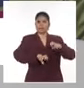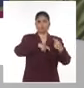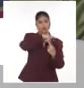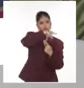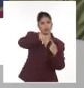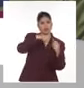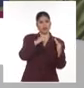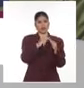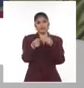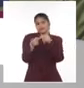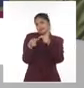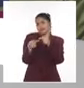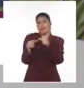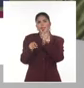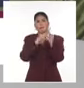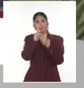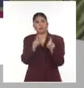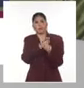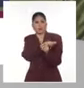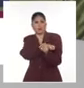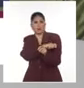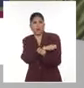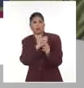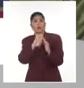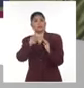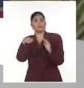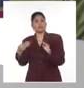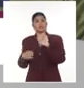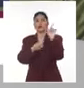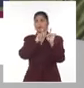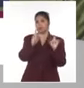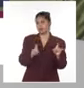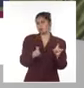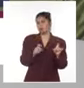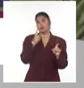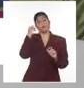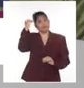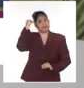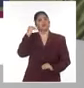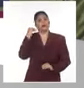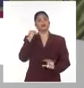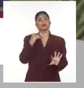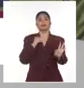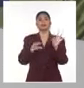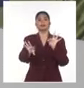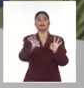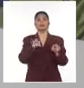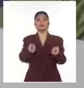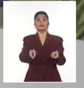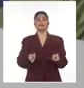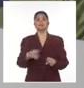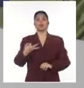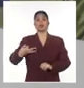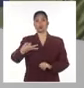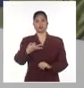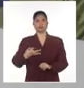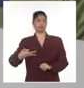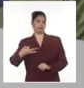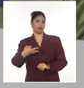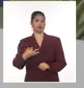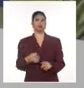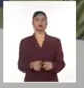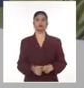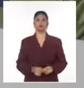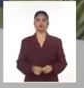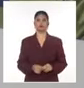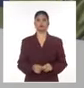elegir a los de mejores condiciones para elegir, y los cuales fueron electos en las asambleas municipales del Poder Popular y en